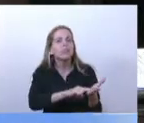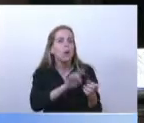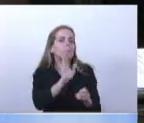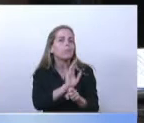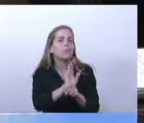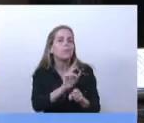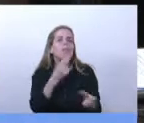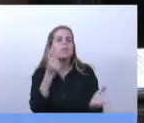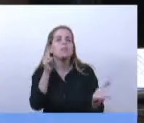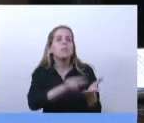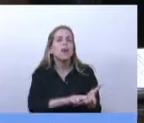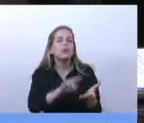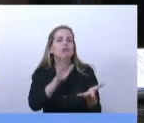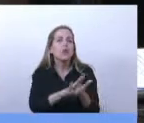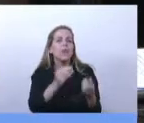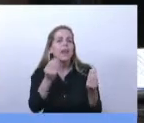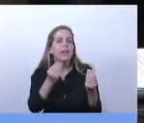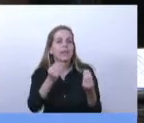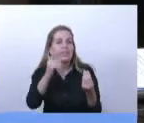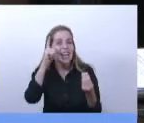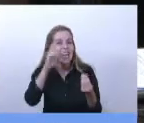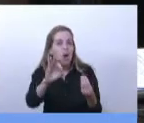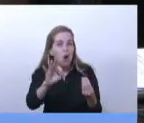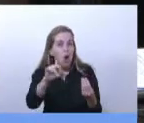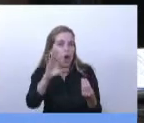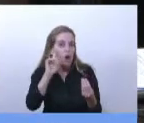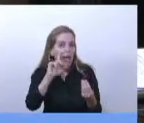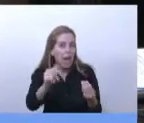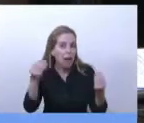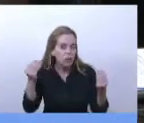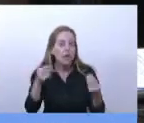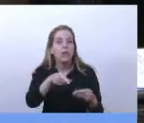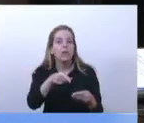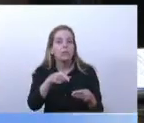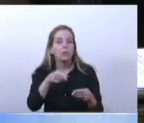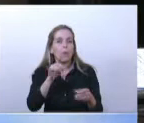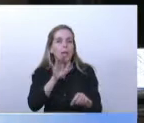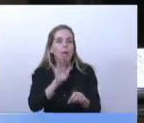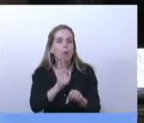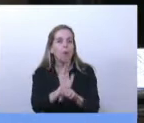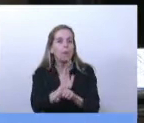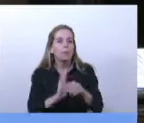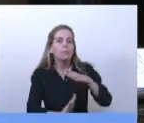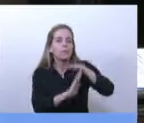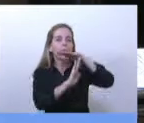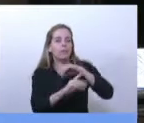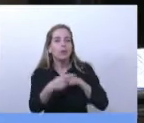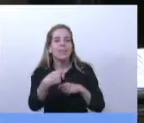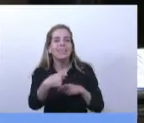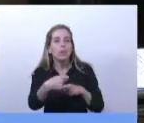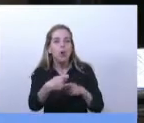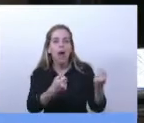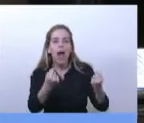que es lo que en realidad pretende ser esta prima sobre los seguros automotores